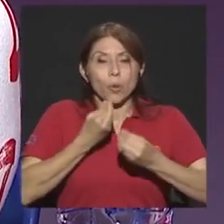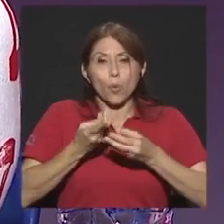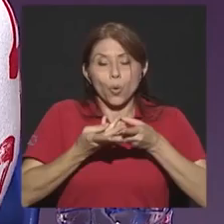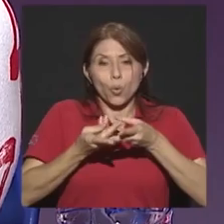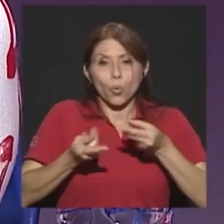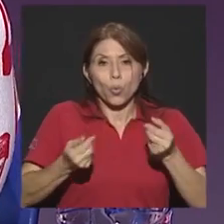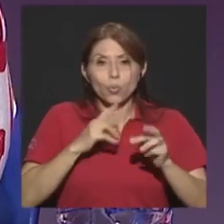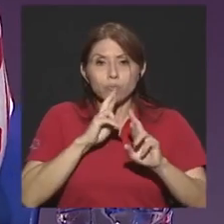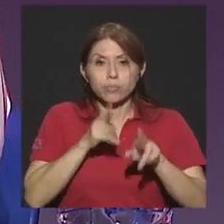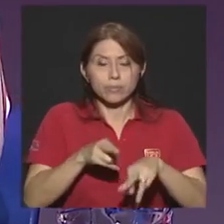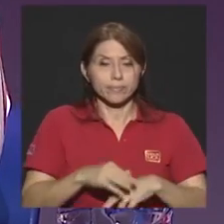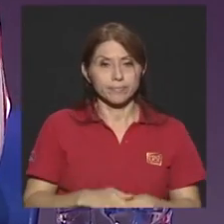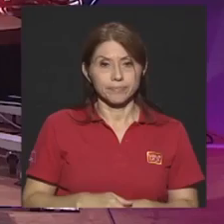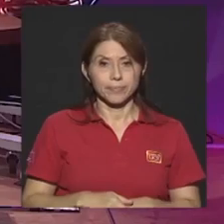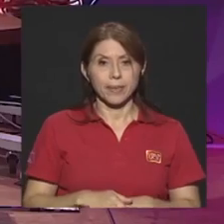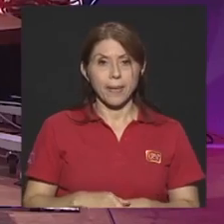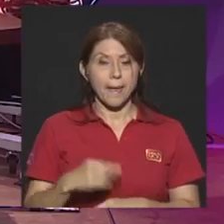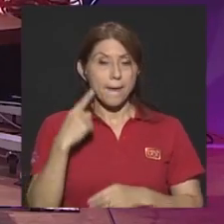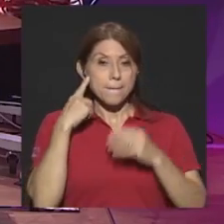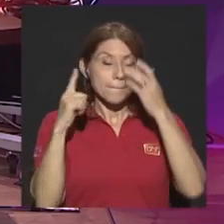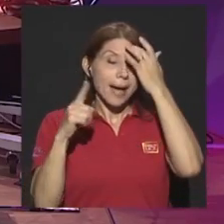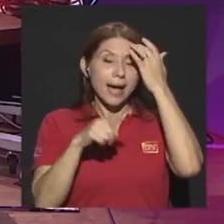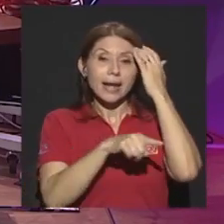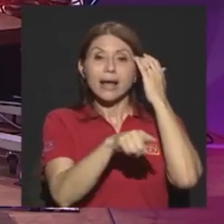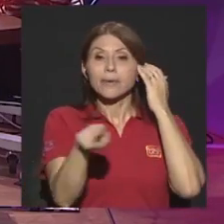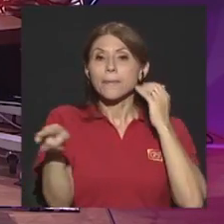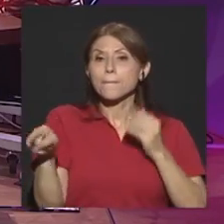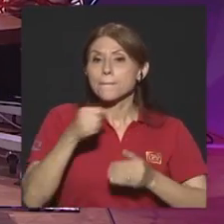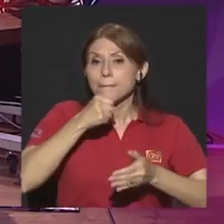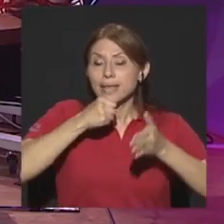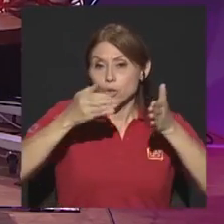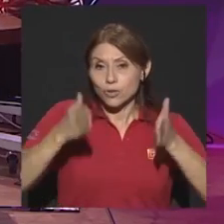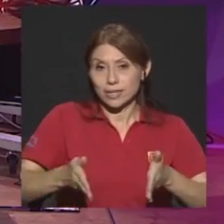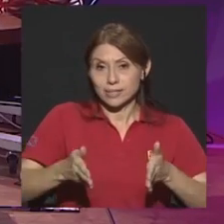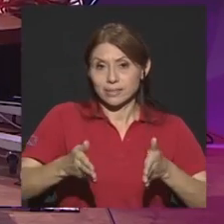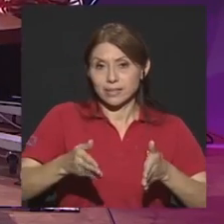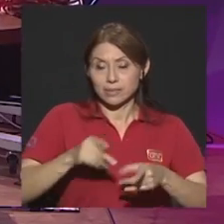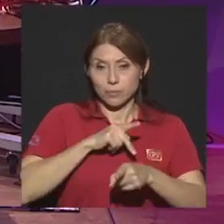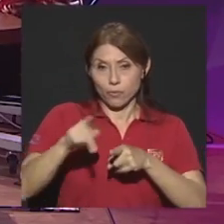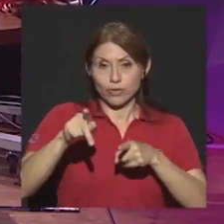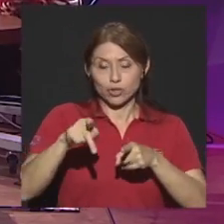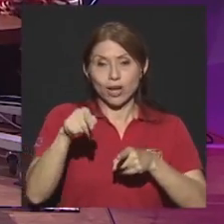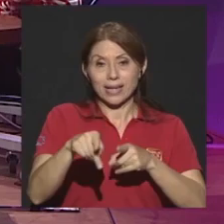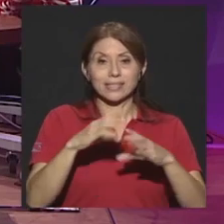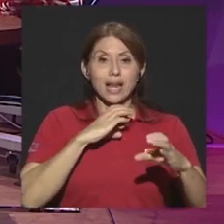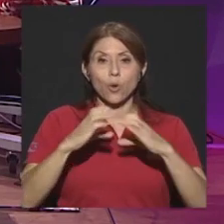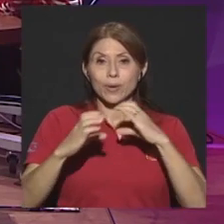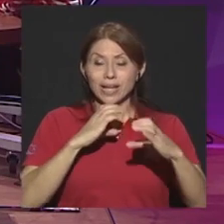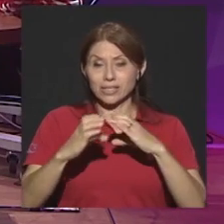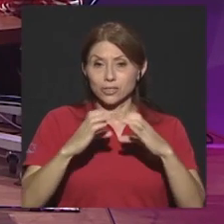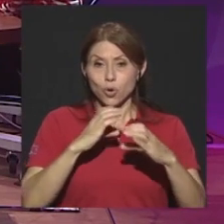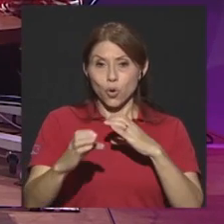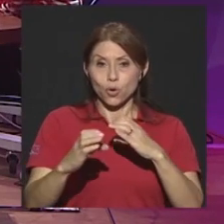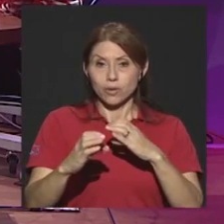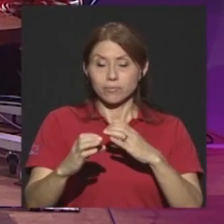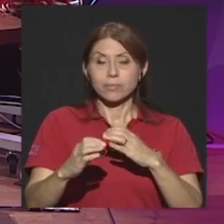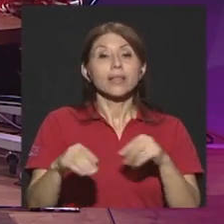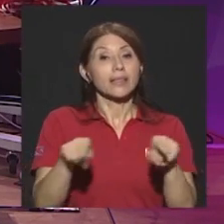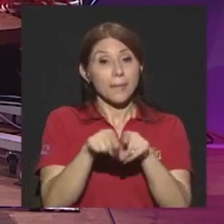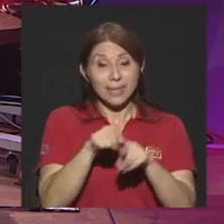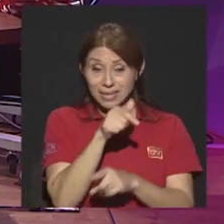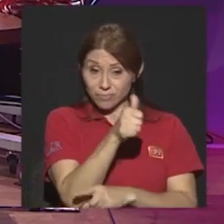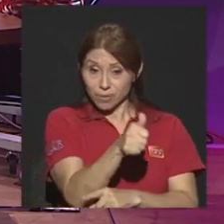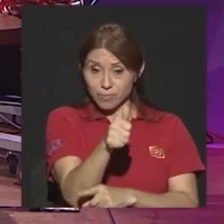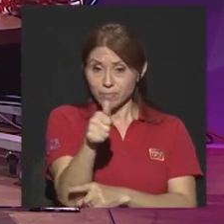Para los periodistas, las personas profesionales de la comunicación o el periodismo, hay una cuota de